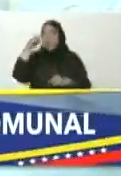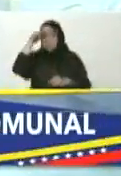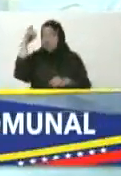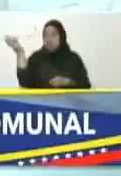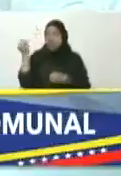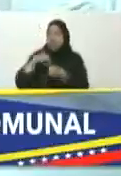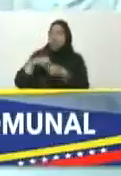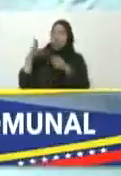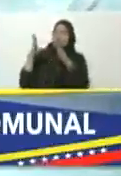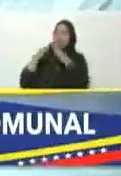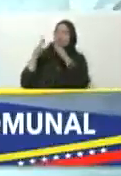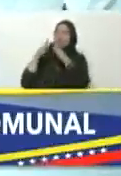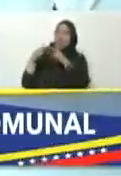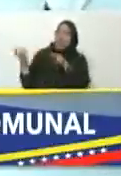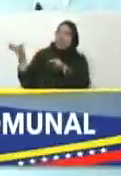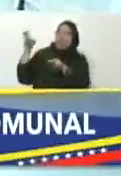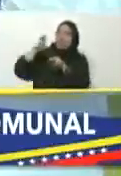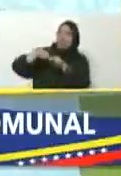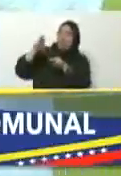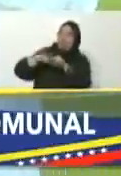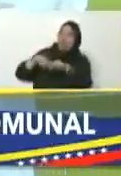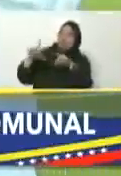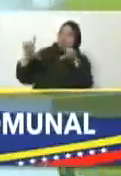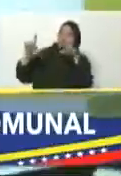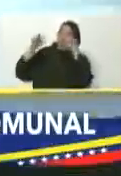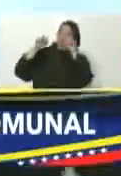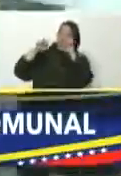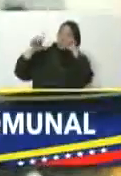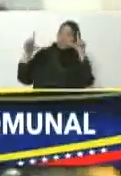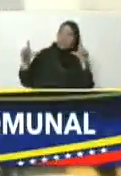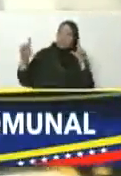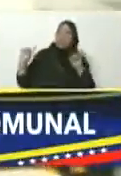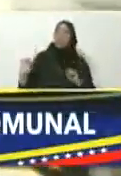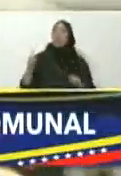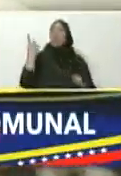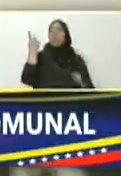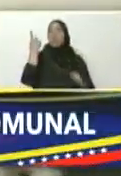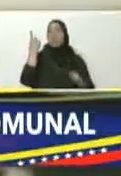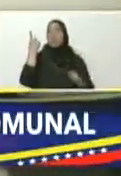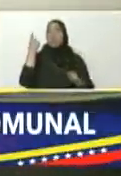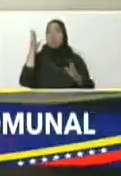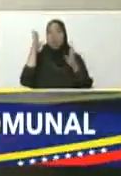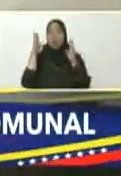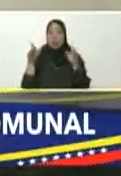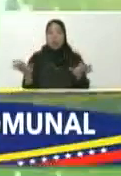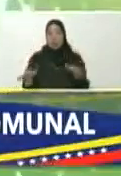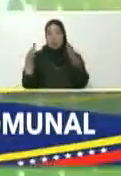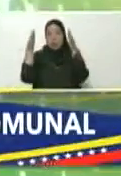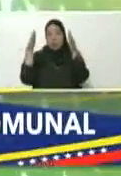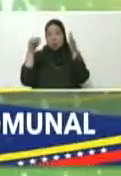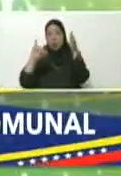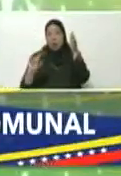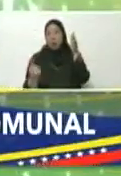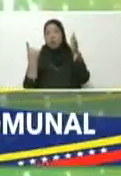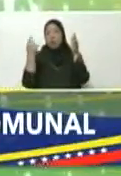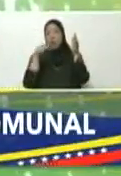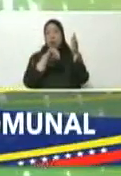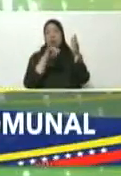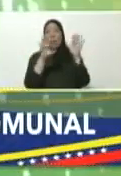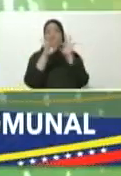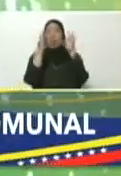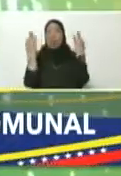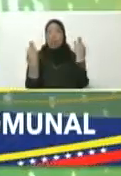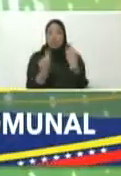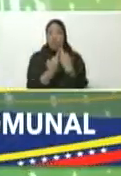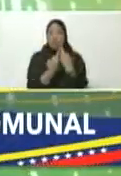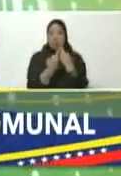de la casa, fuera de la casa. Por aquí, miren, el piso 1 ya de la casa. Mis saludos por allá. Ah, que Dios me lo